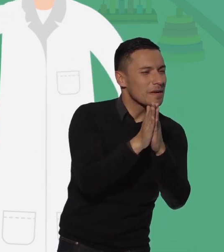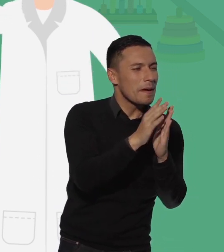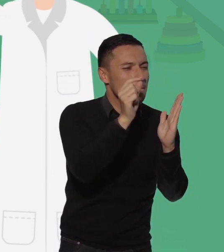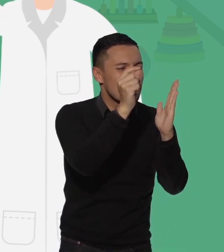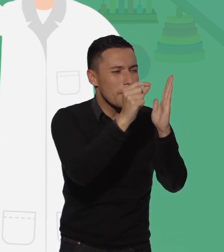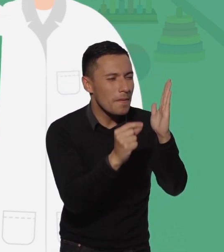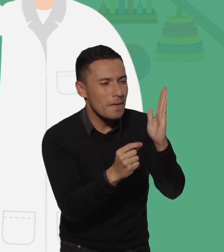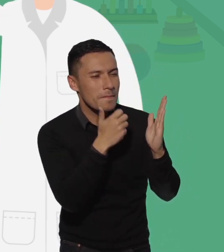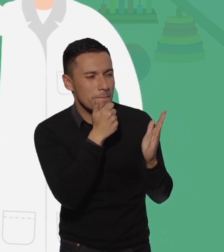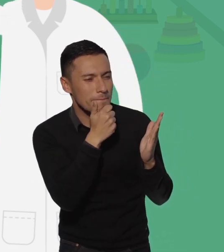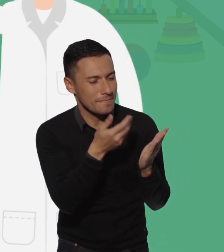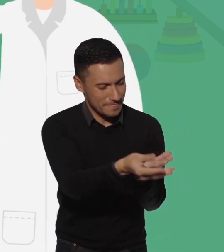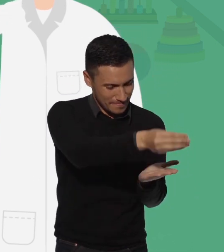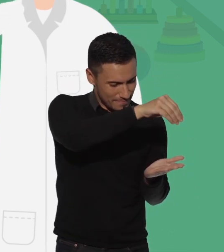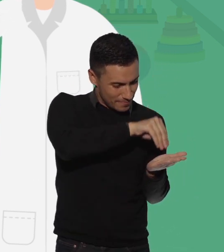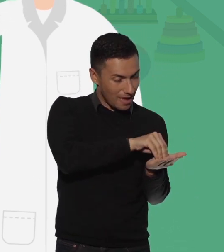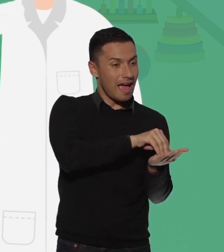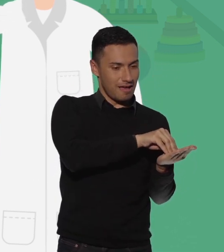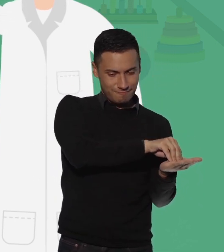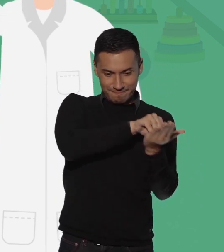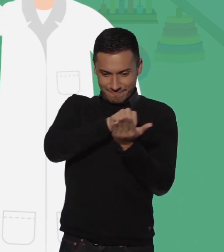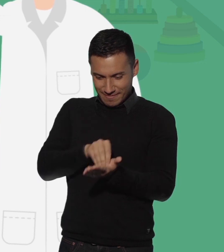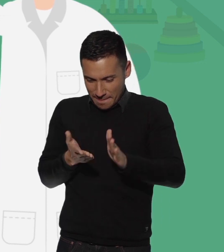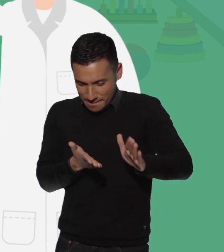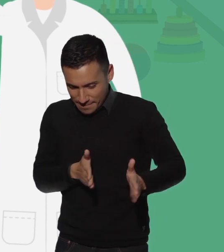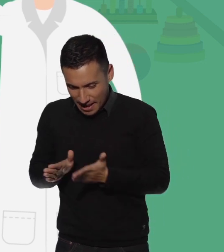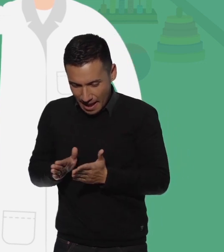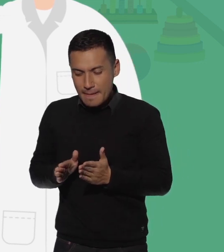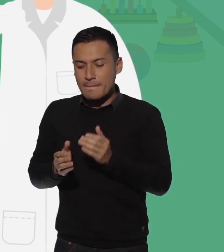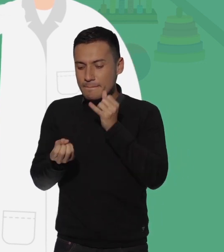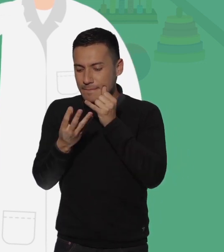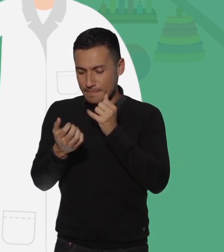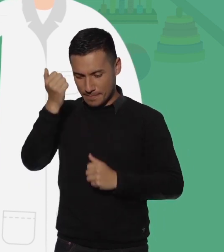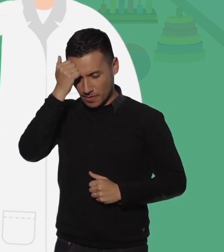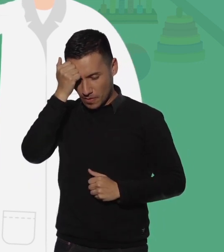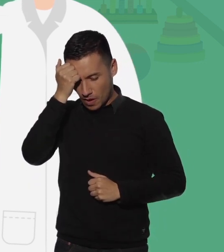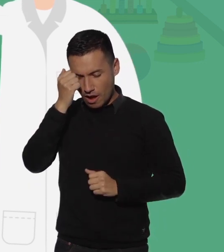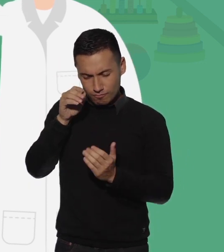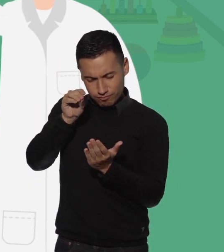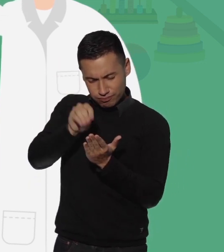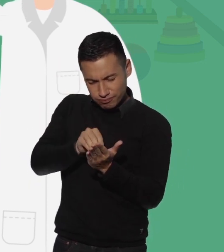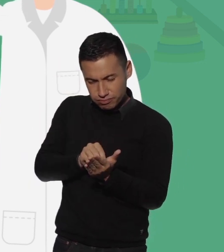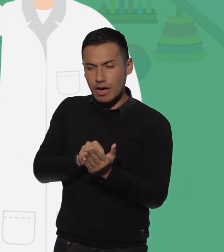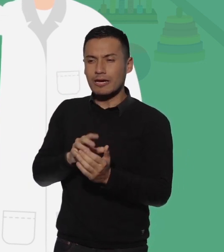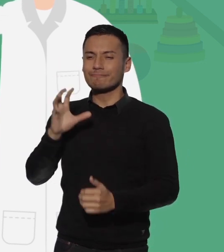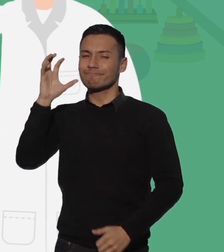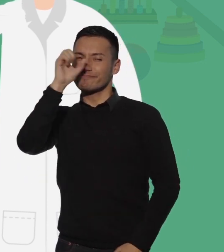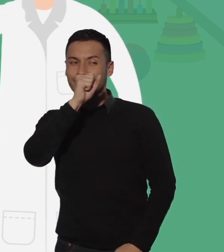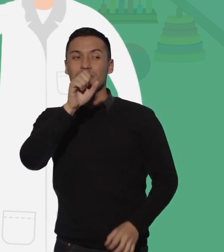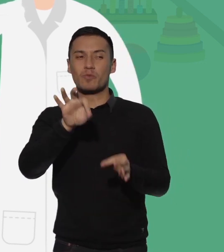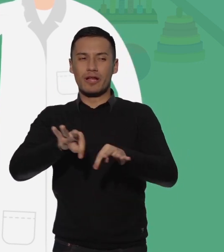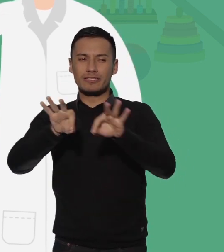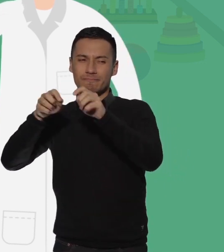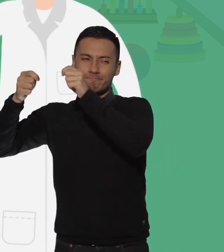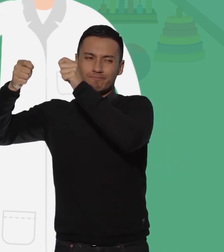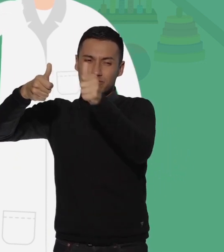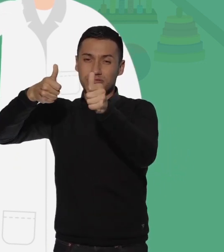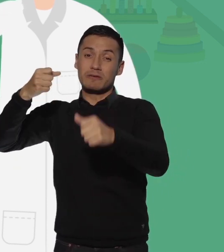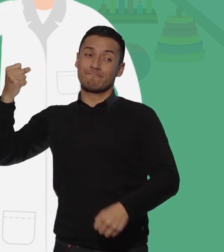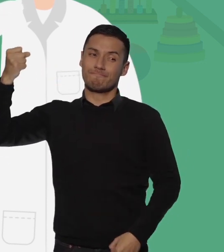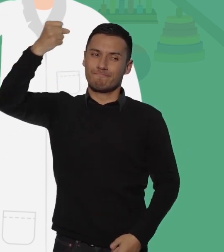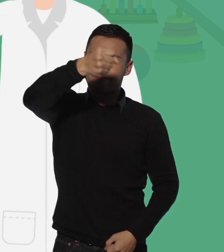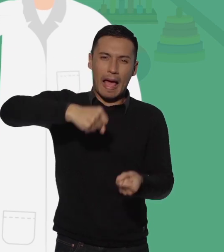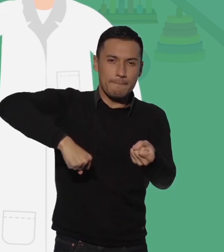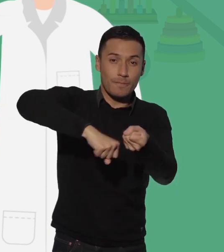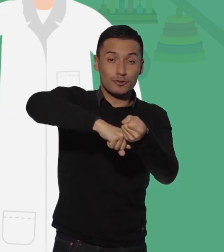particularidades del estudiante como insumo para la planeación pedagógica y para la identificación de otros apoyos que el rector debe gestionar